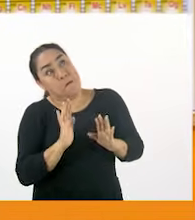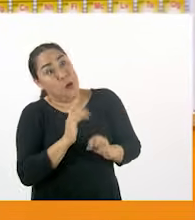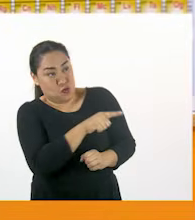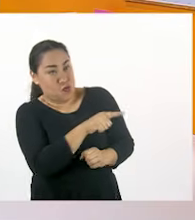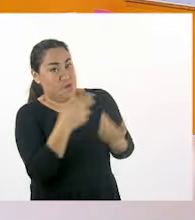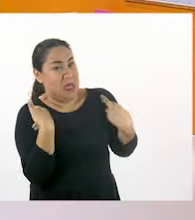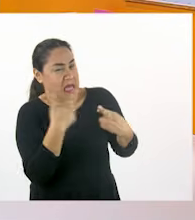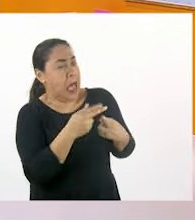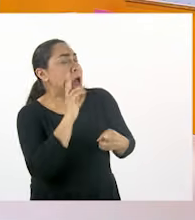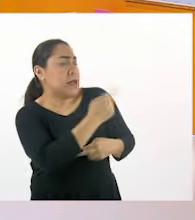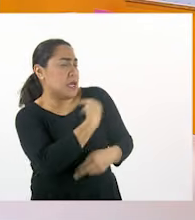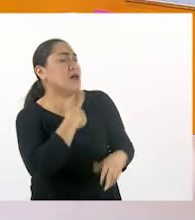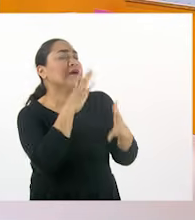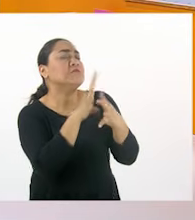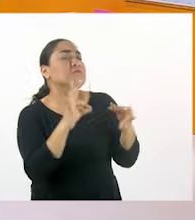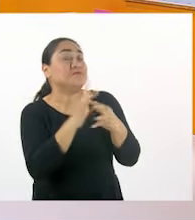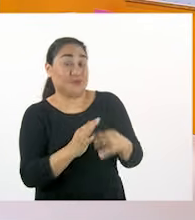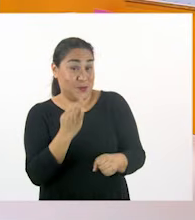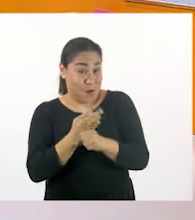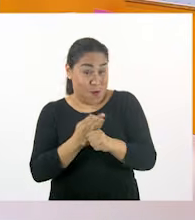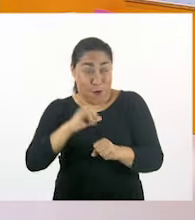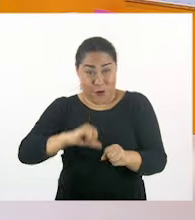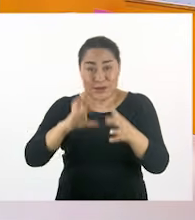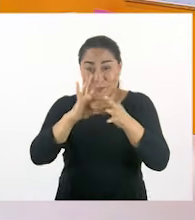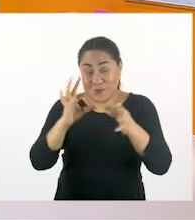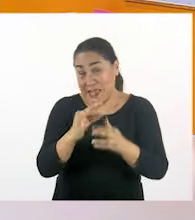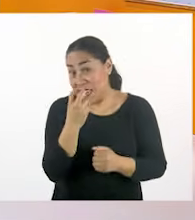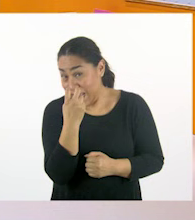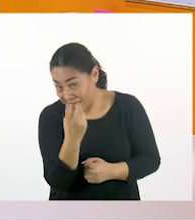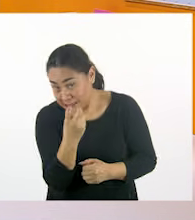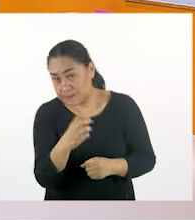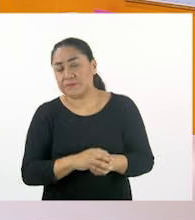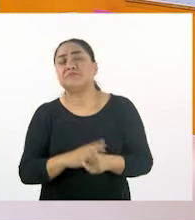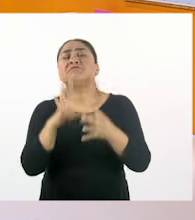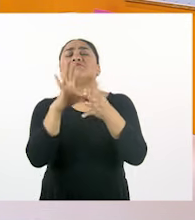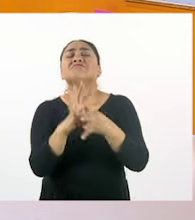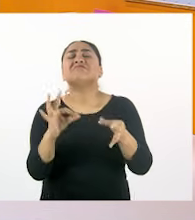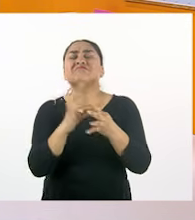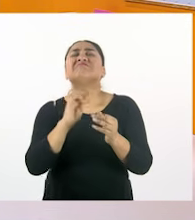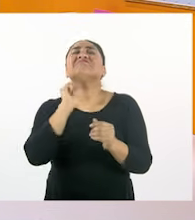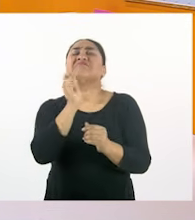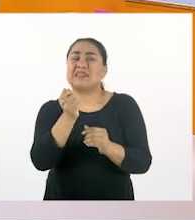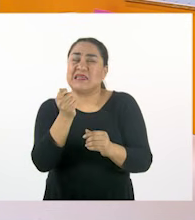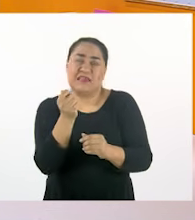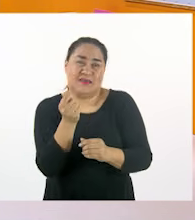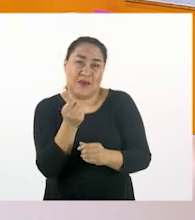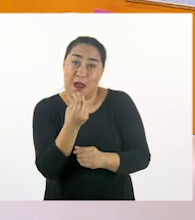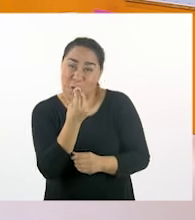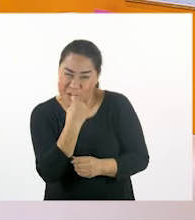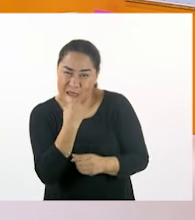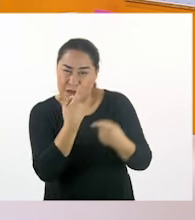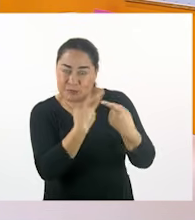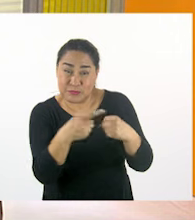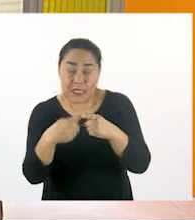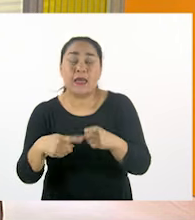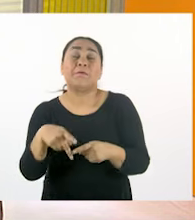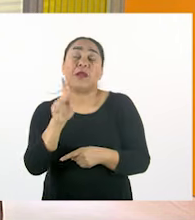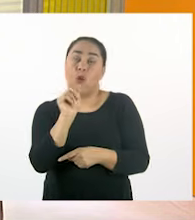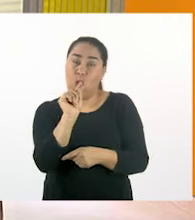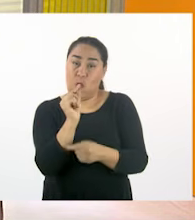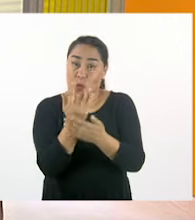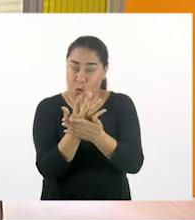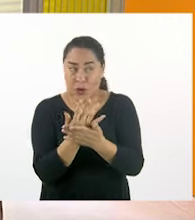¿Por qué no nos lo cuenta? De eso vamos a hablar el día de hoy. Vamos a trabajar acerca de eso. Pero antes vamos a